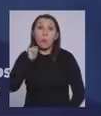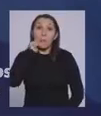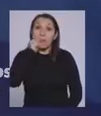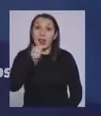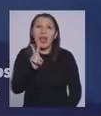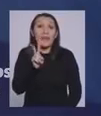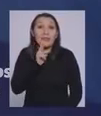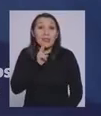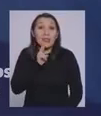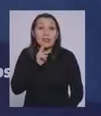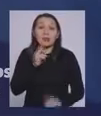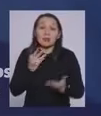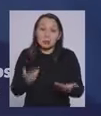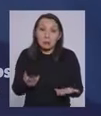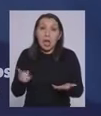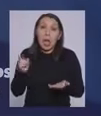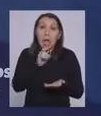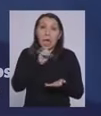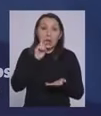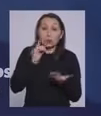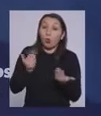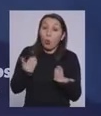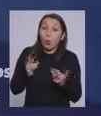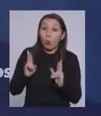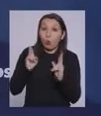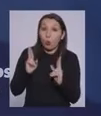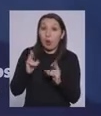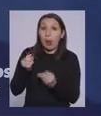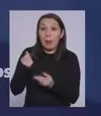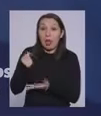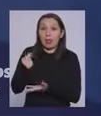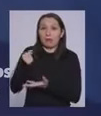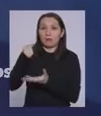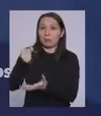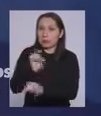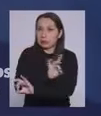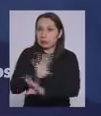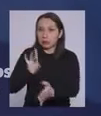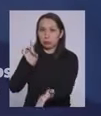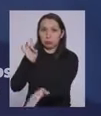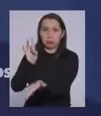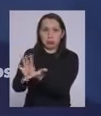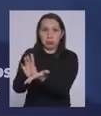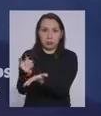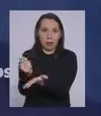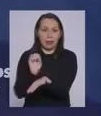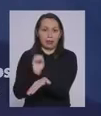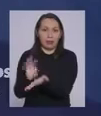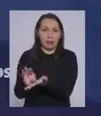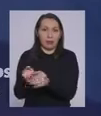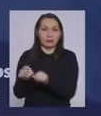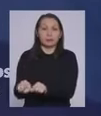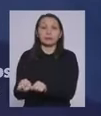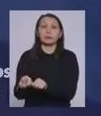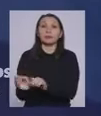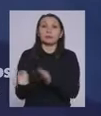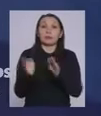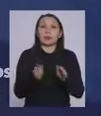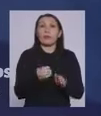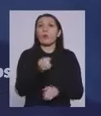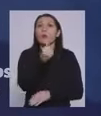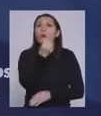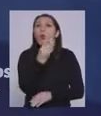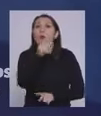viernes, y así lo espero, los recursos lleguen. Así que con respecto a la cantidad